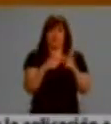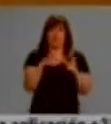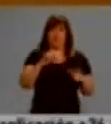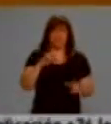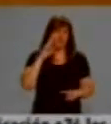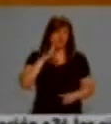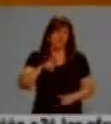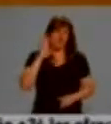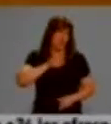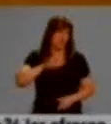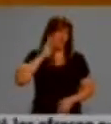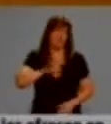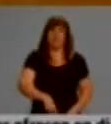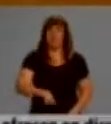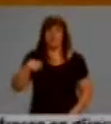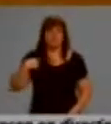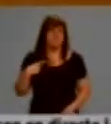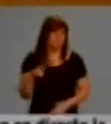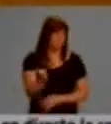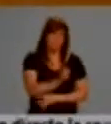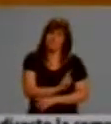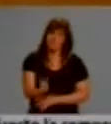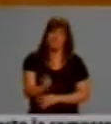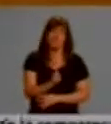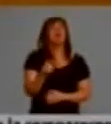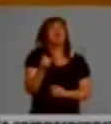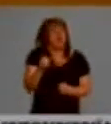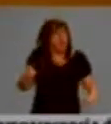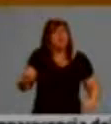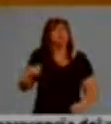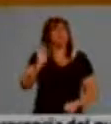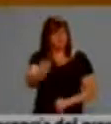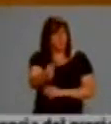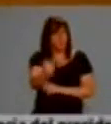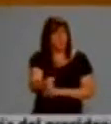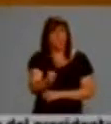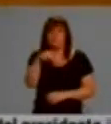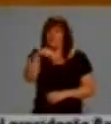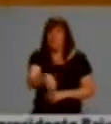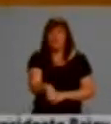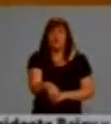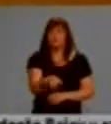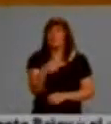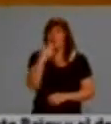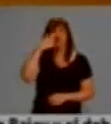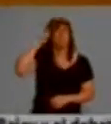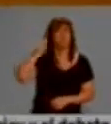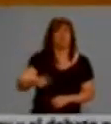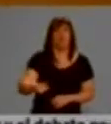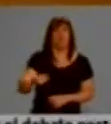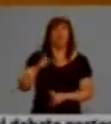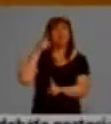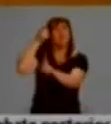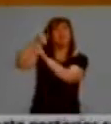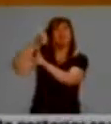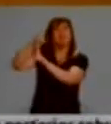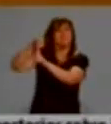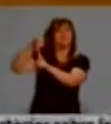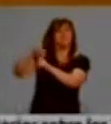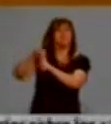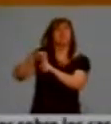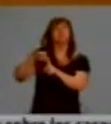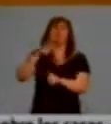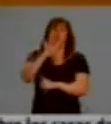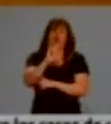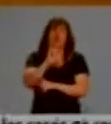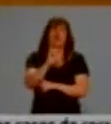que hay corrupción generalizada? No. Aun siendo cierto, hoy ni tan siquiera sirven esas referencias a que